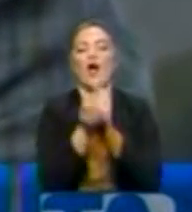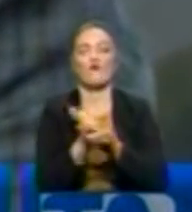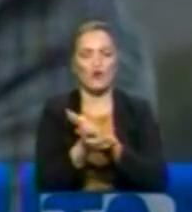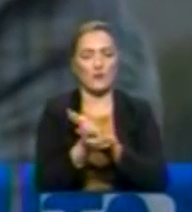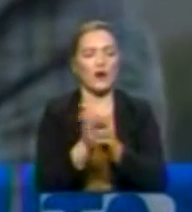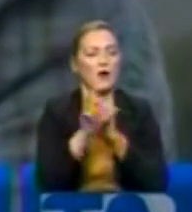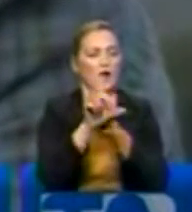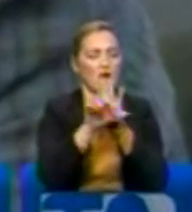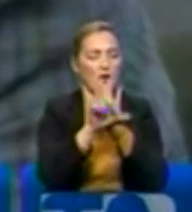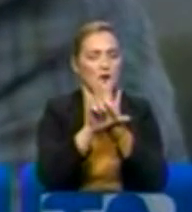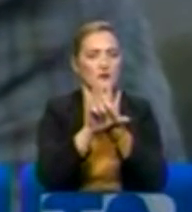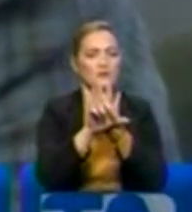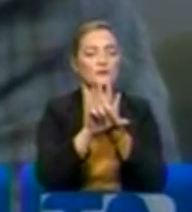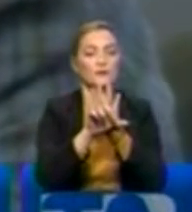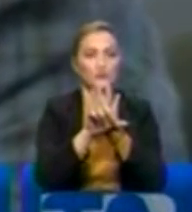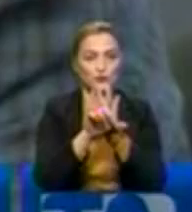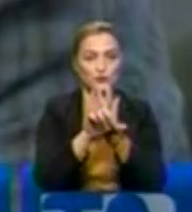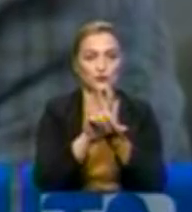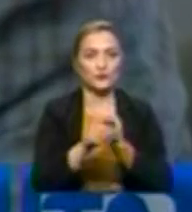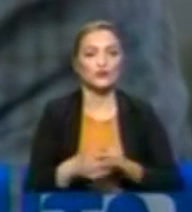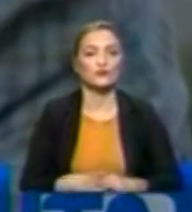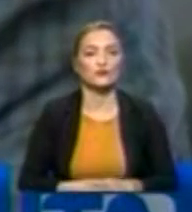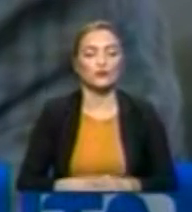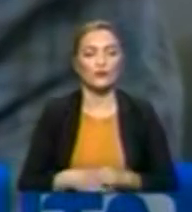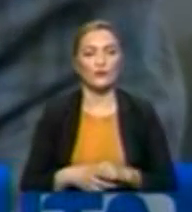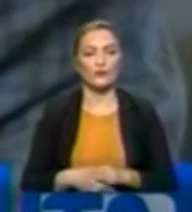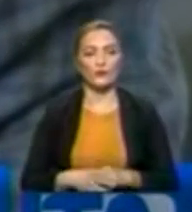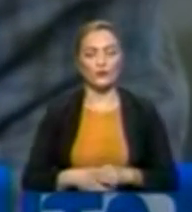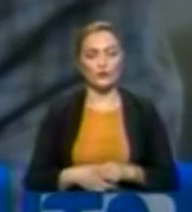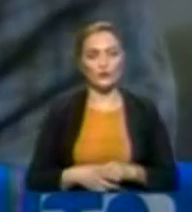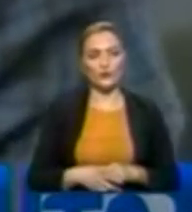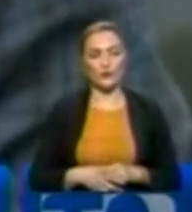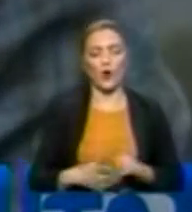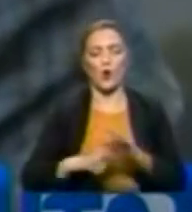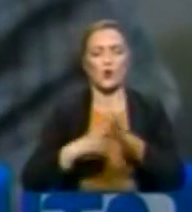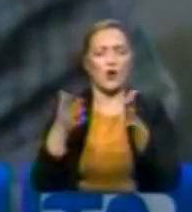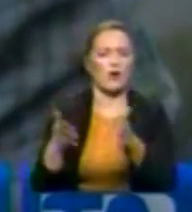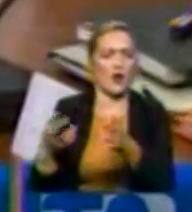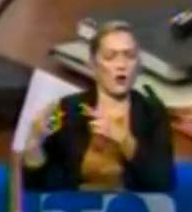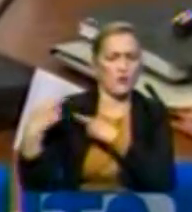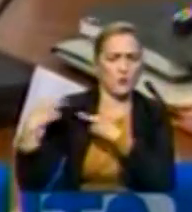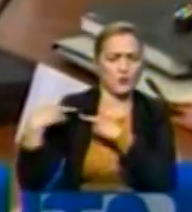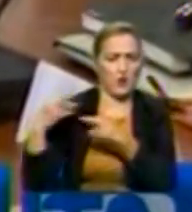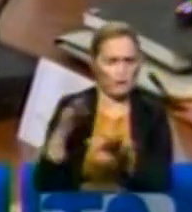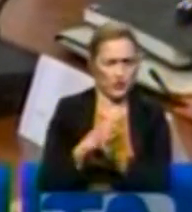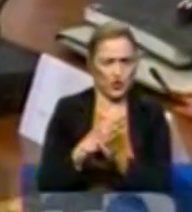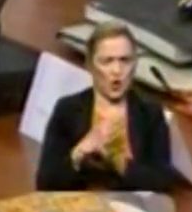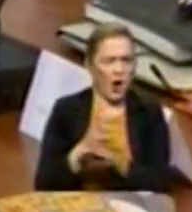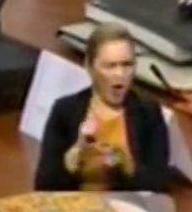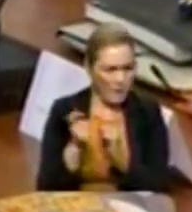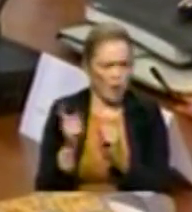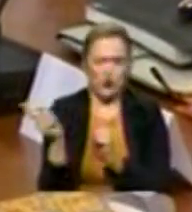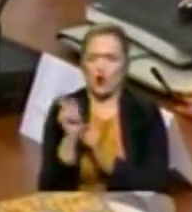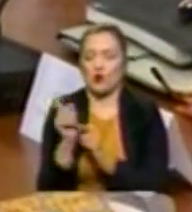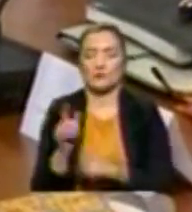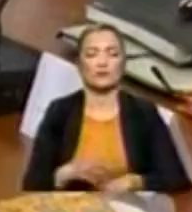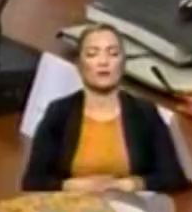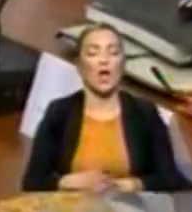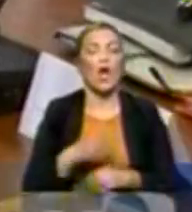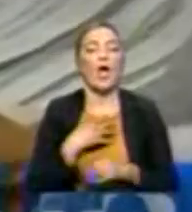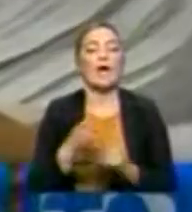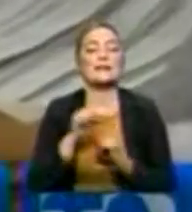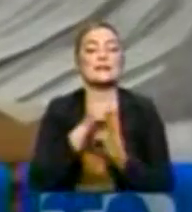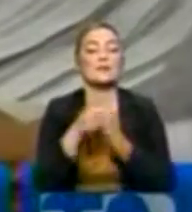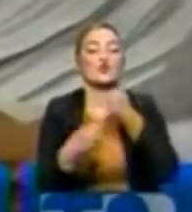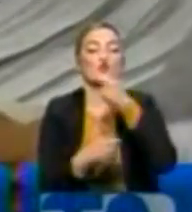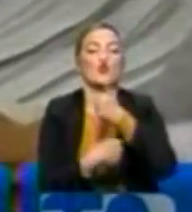la ley orgánica que no cambia las funciones y competencias constitucionales. Dice que hay que fortalecer los subsistemas de control, de